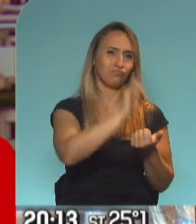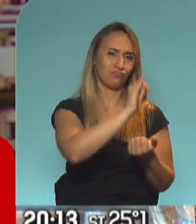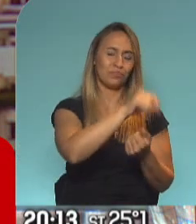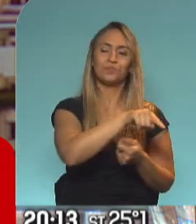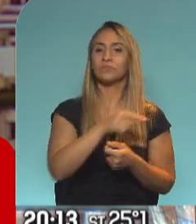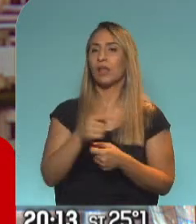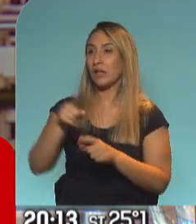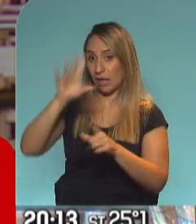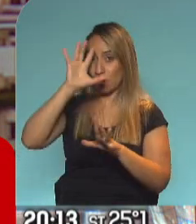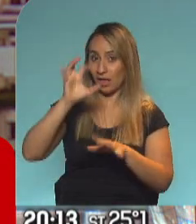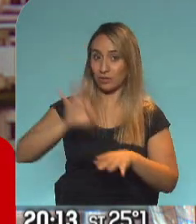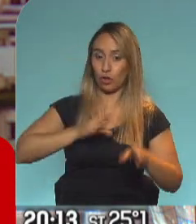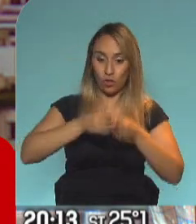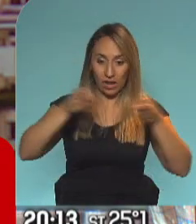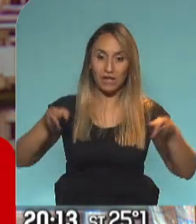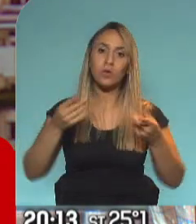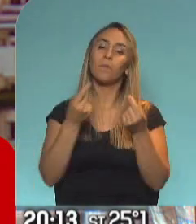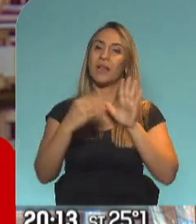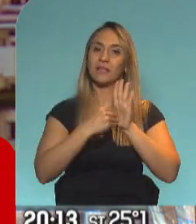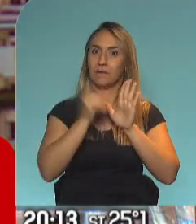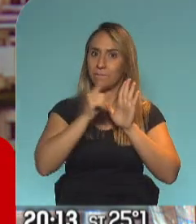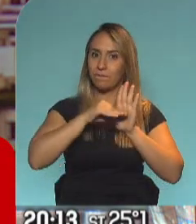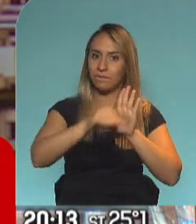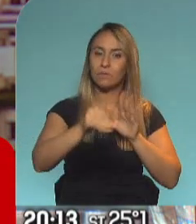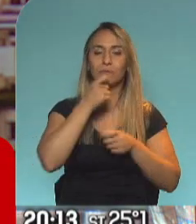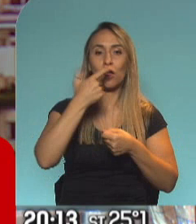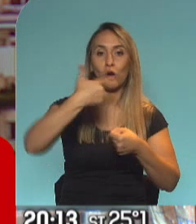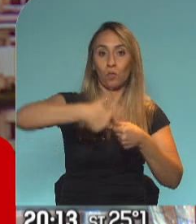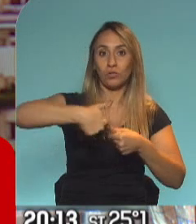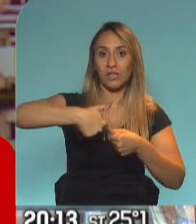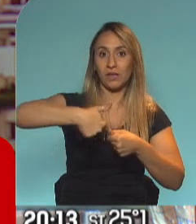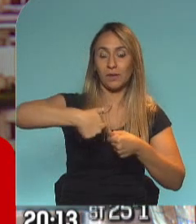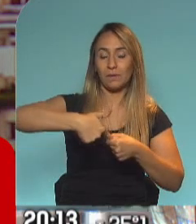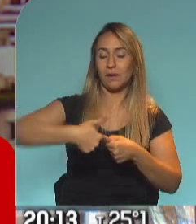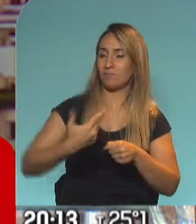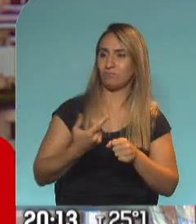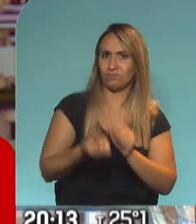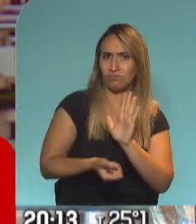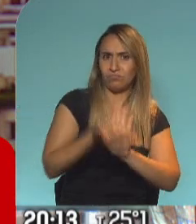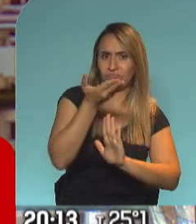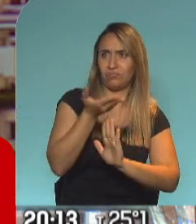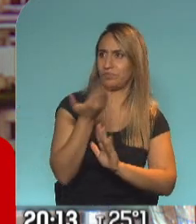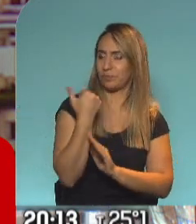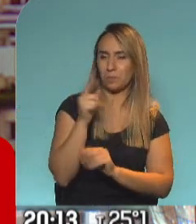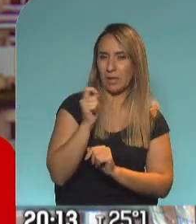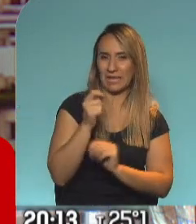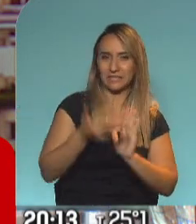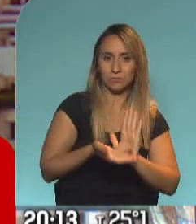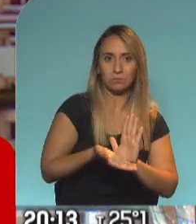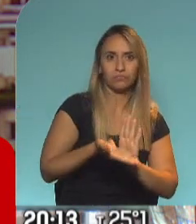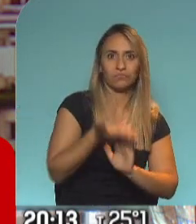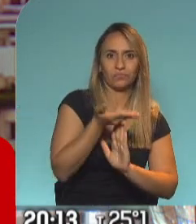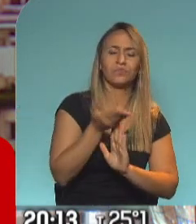recuerda que durante el año las tarifas estuvieron congeladas, el combustible recién aumentó en los últimos meses. Más allá de eso,